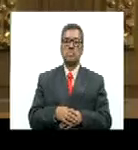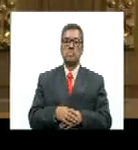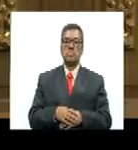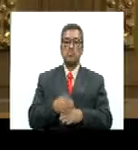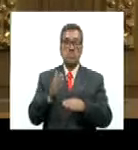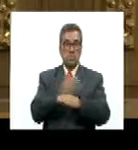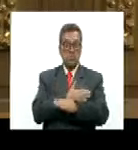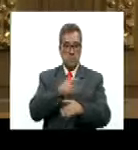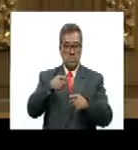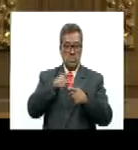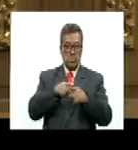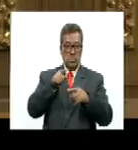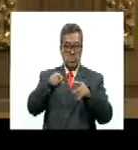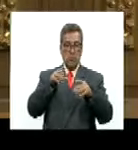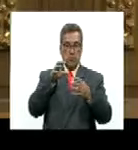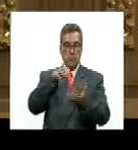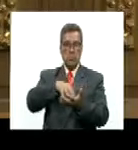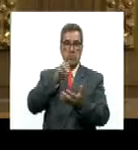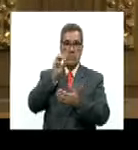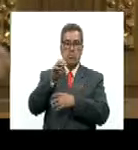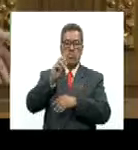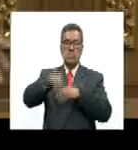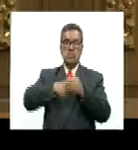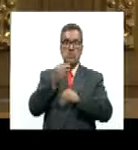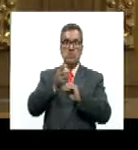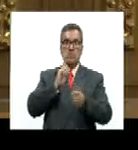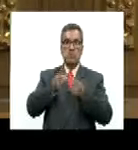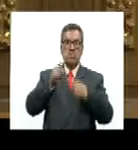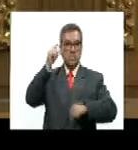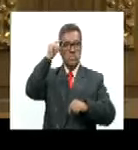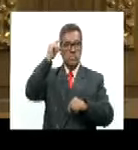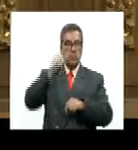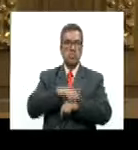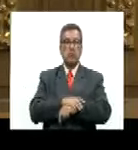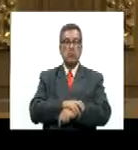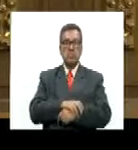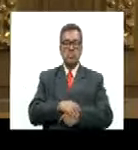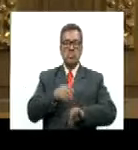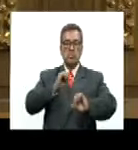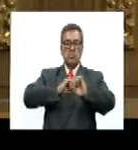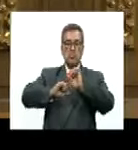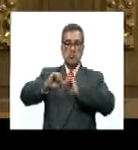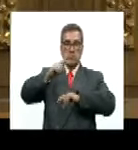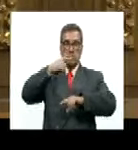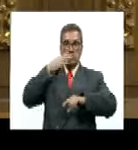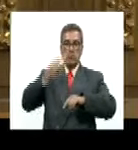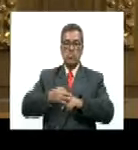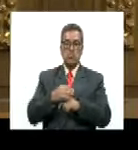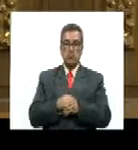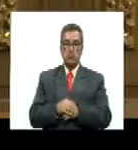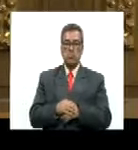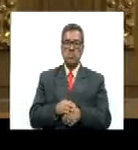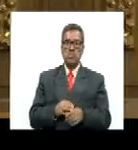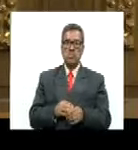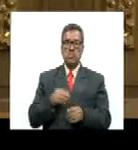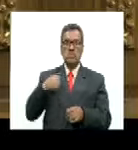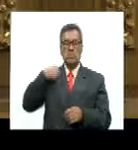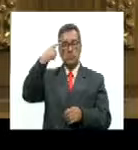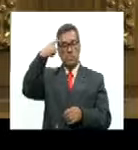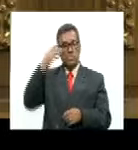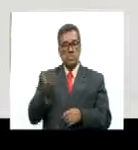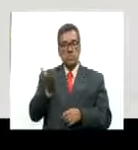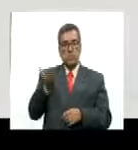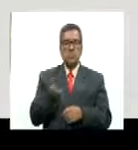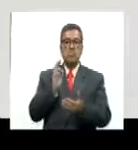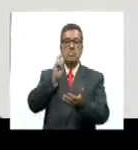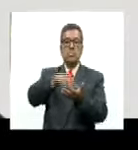la invitación a este congreso que se hizo hace un par de días, antifascista, me pareció importante